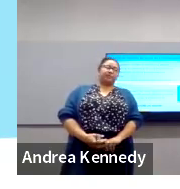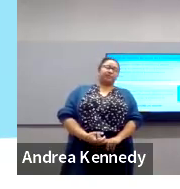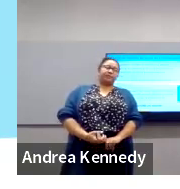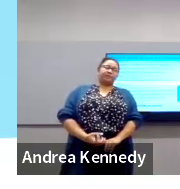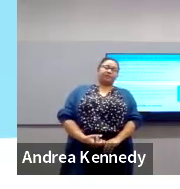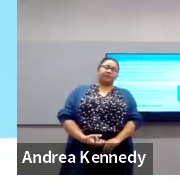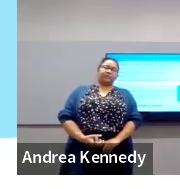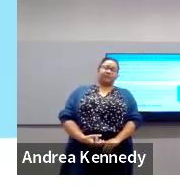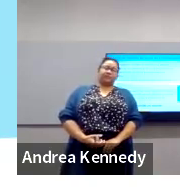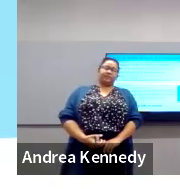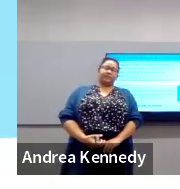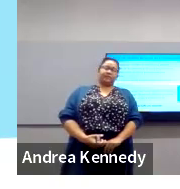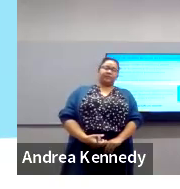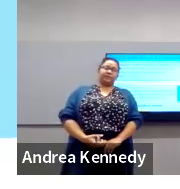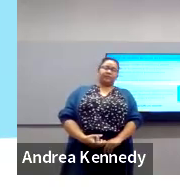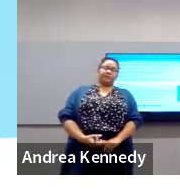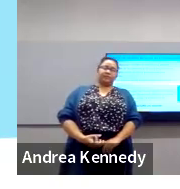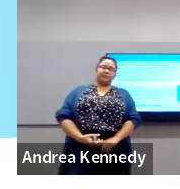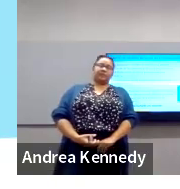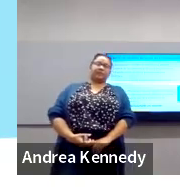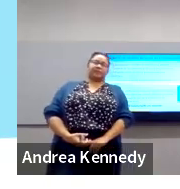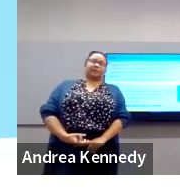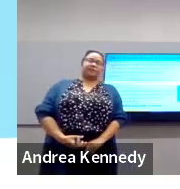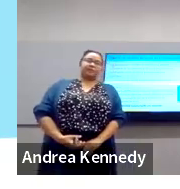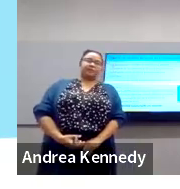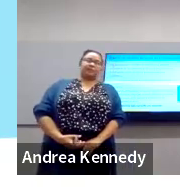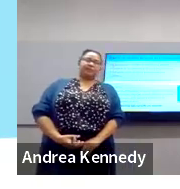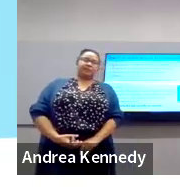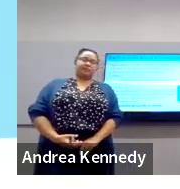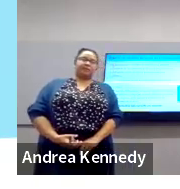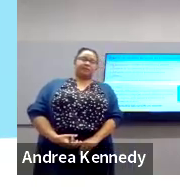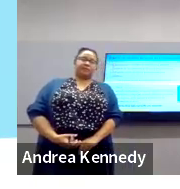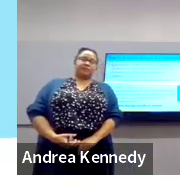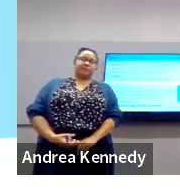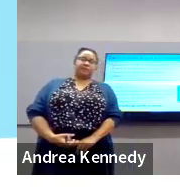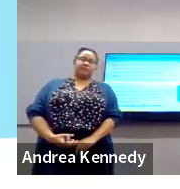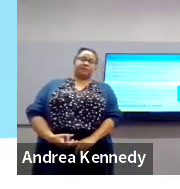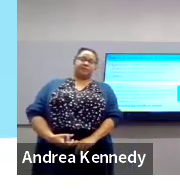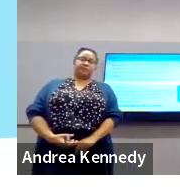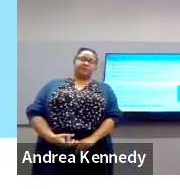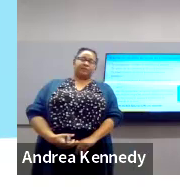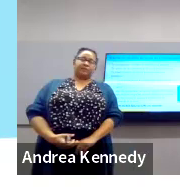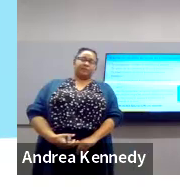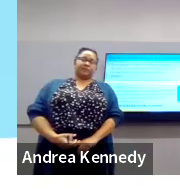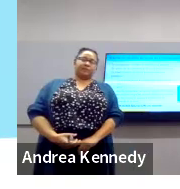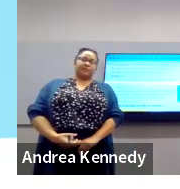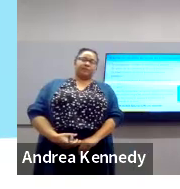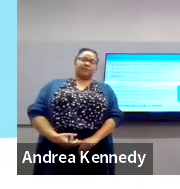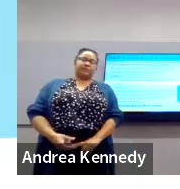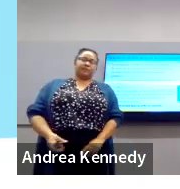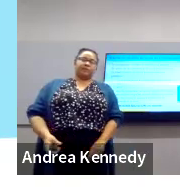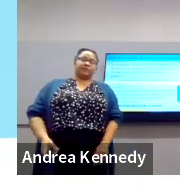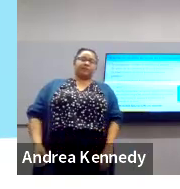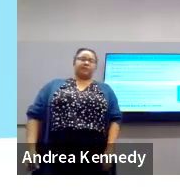de servicios públicos se van a incluir en su renta y estarán sujetos al aumento de renta permitido.